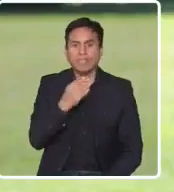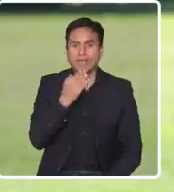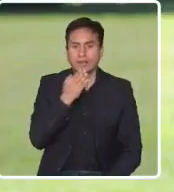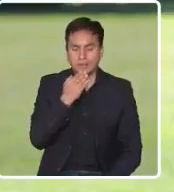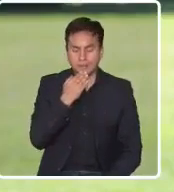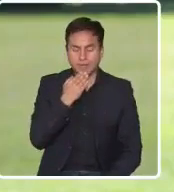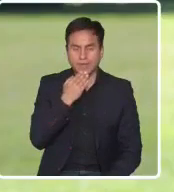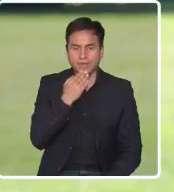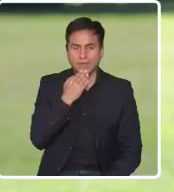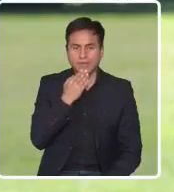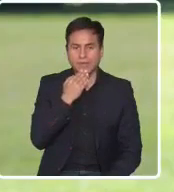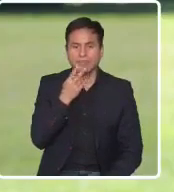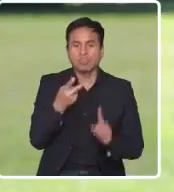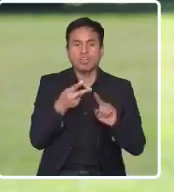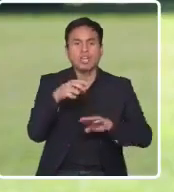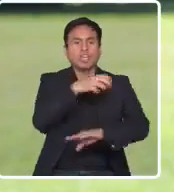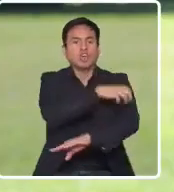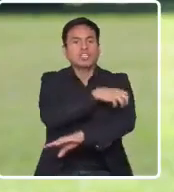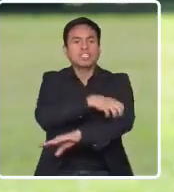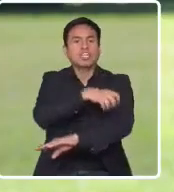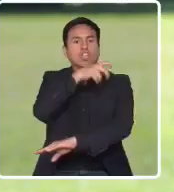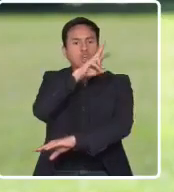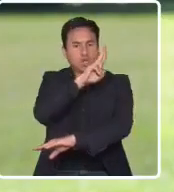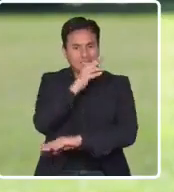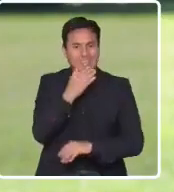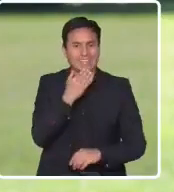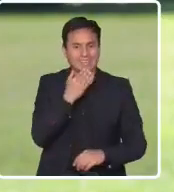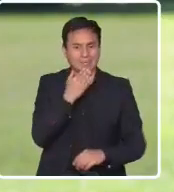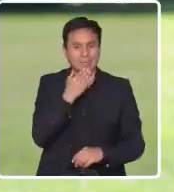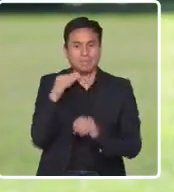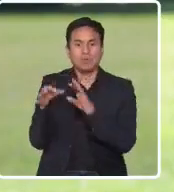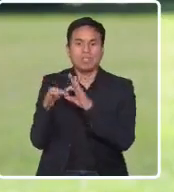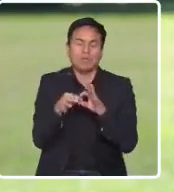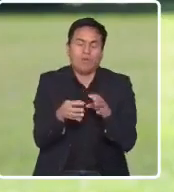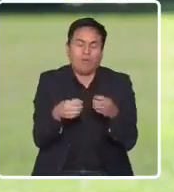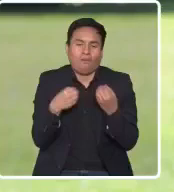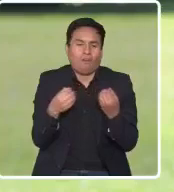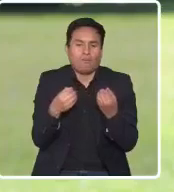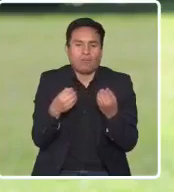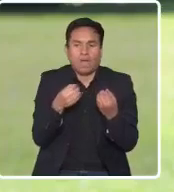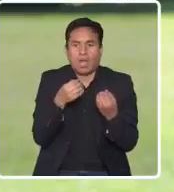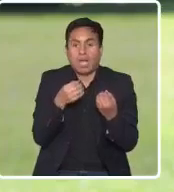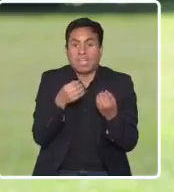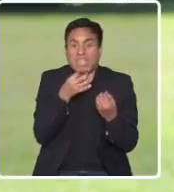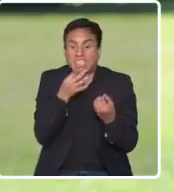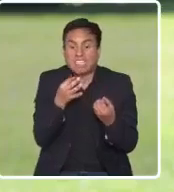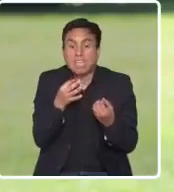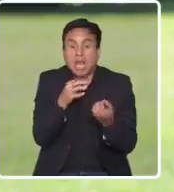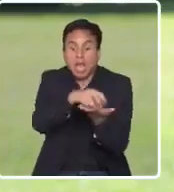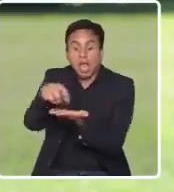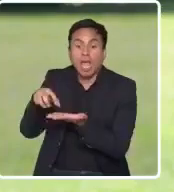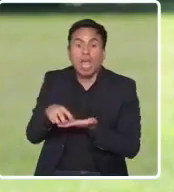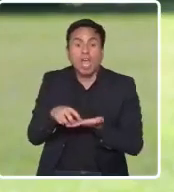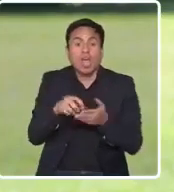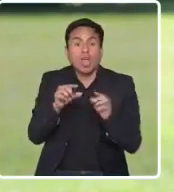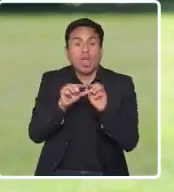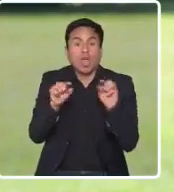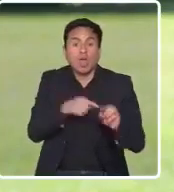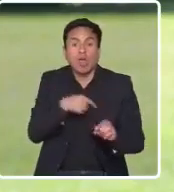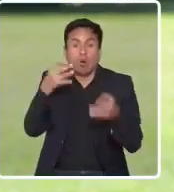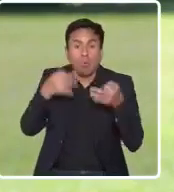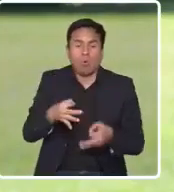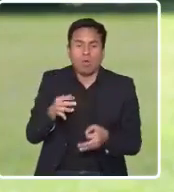también en dos regiones del norte. Por motivos obvios, no adelanto cuáles son ni qué comunas en